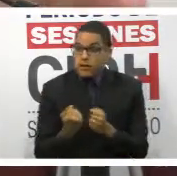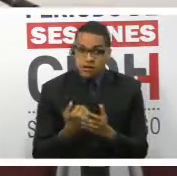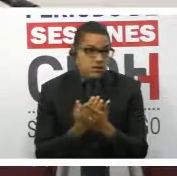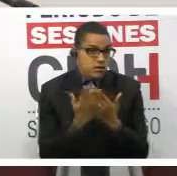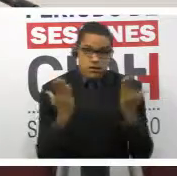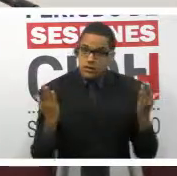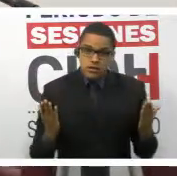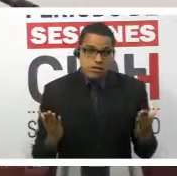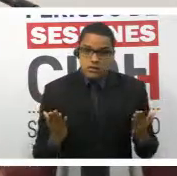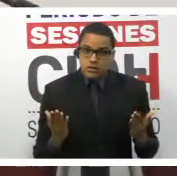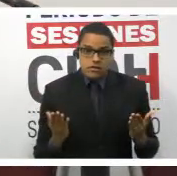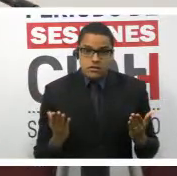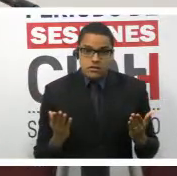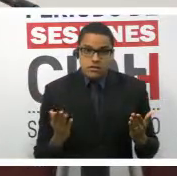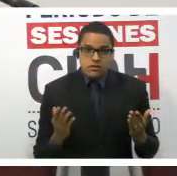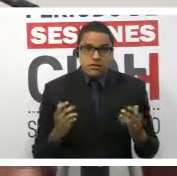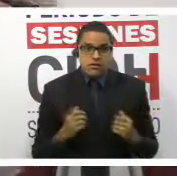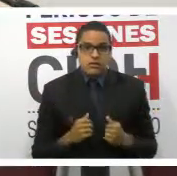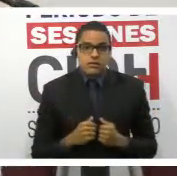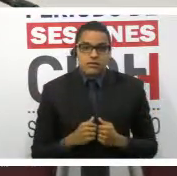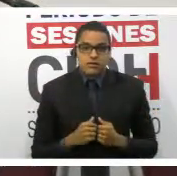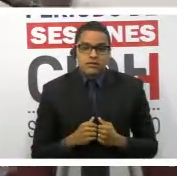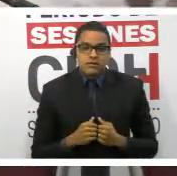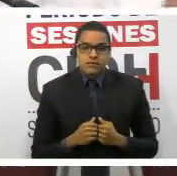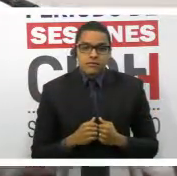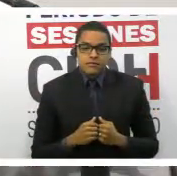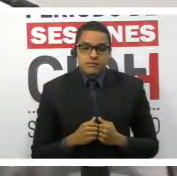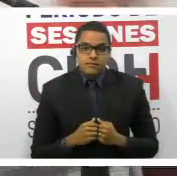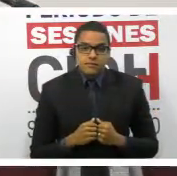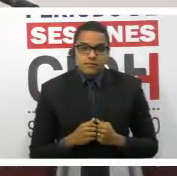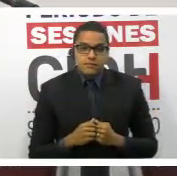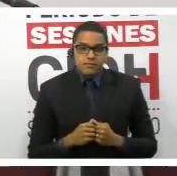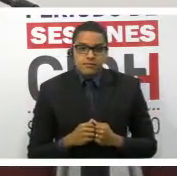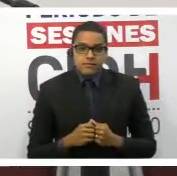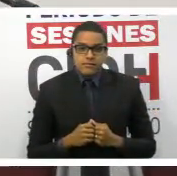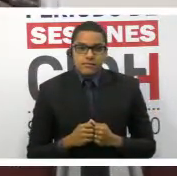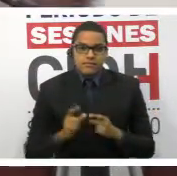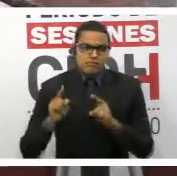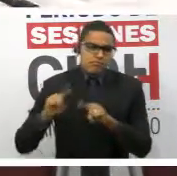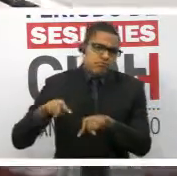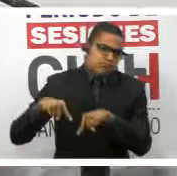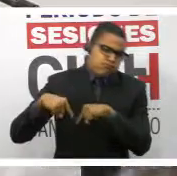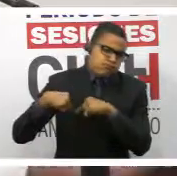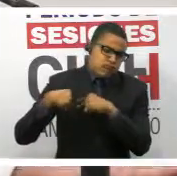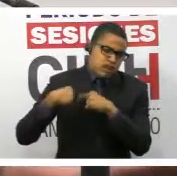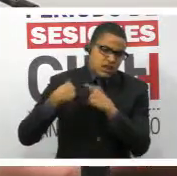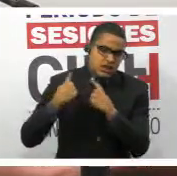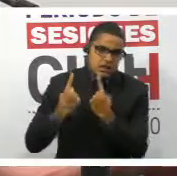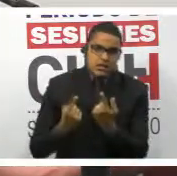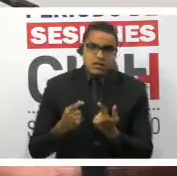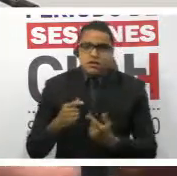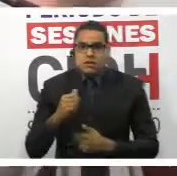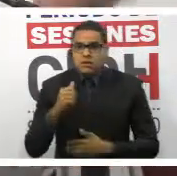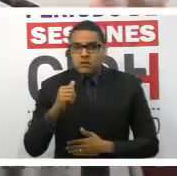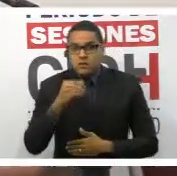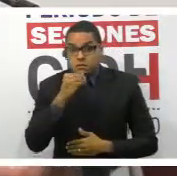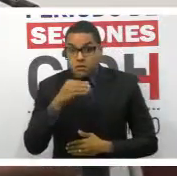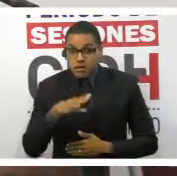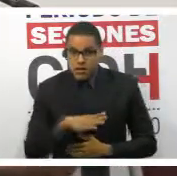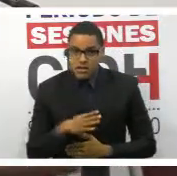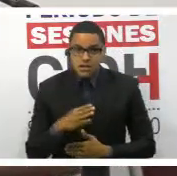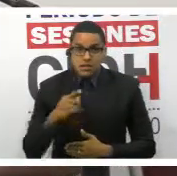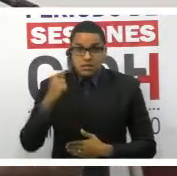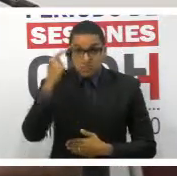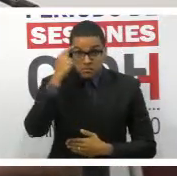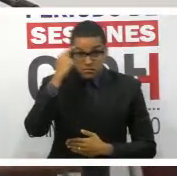la madre y el niño este sin embargo en todos esos años la mujer digamos fue empeorando su condición de salud mental porque era una persona